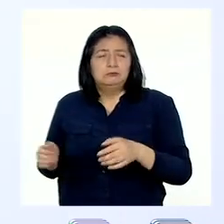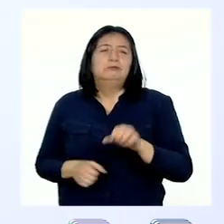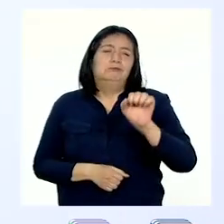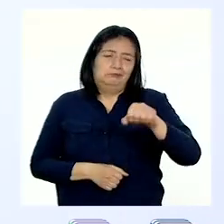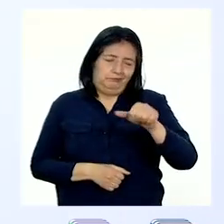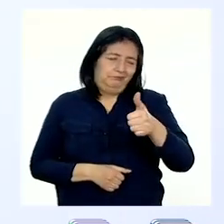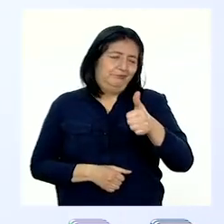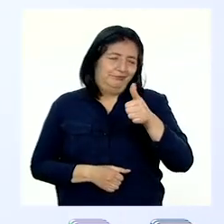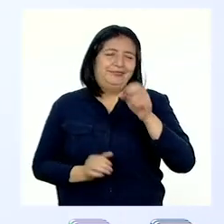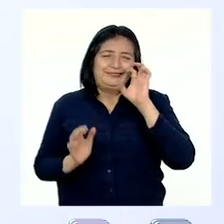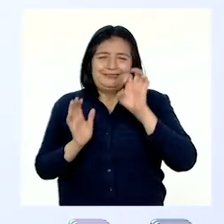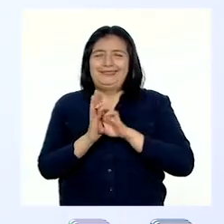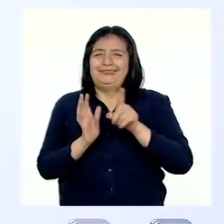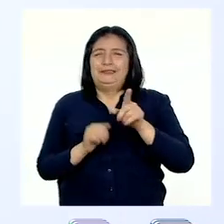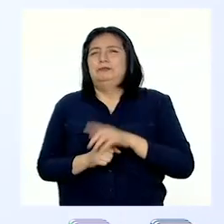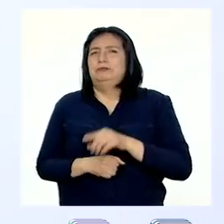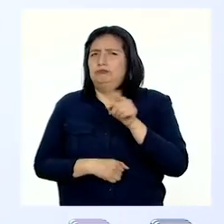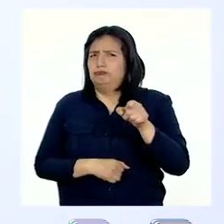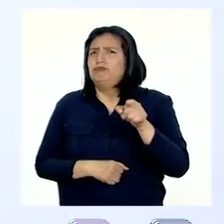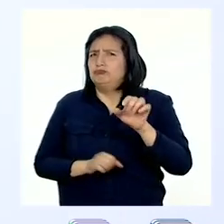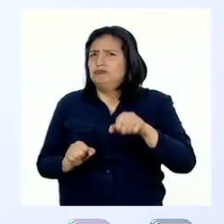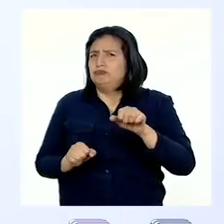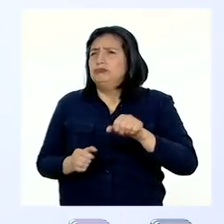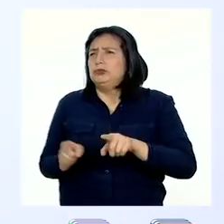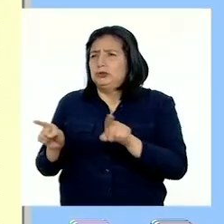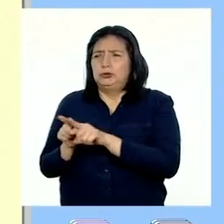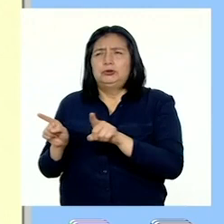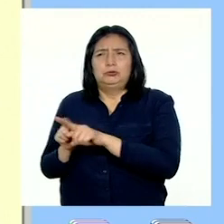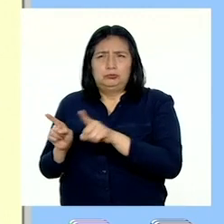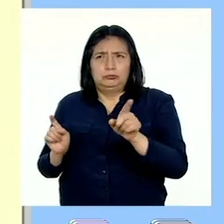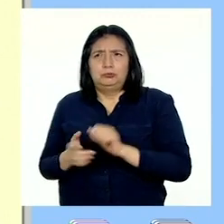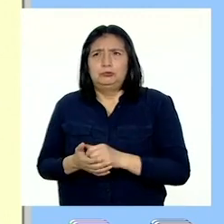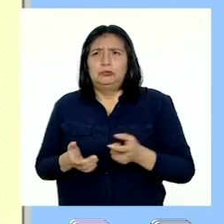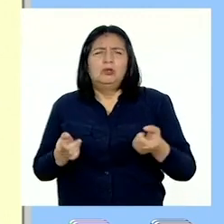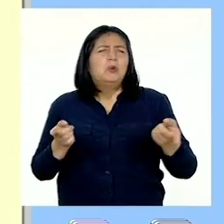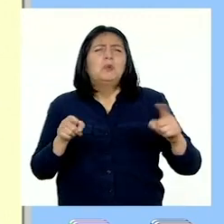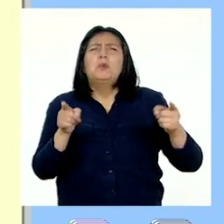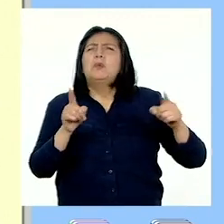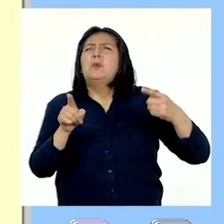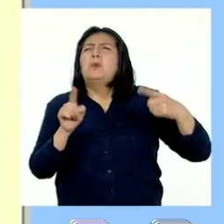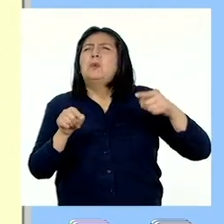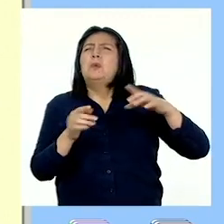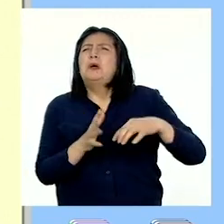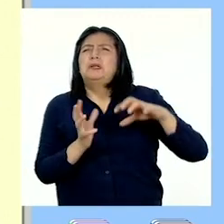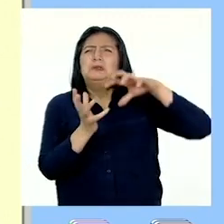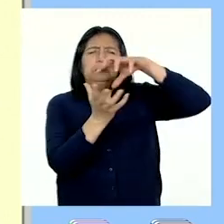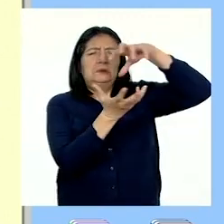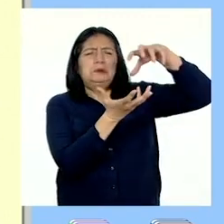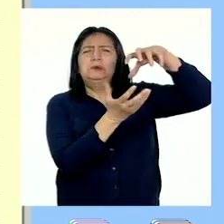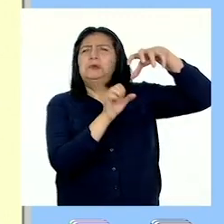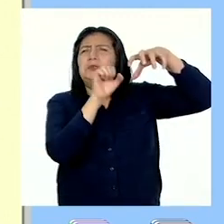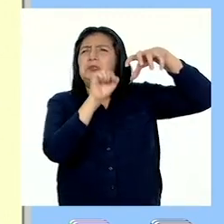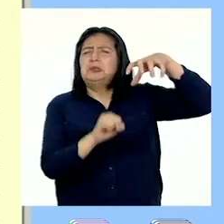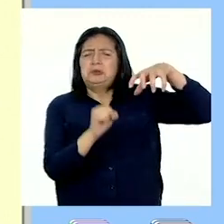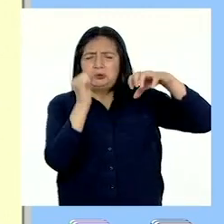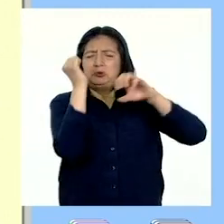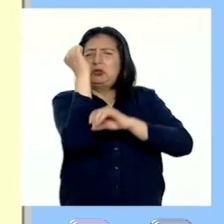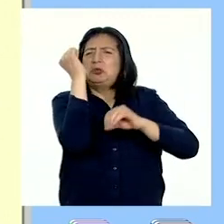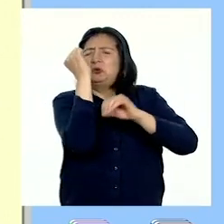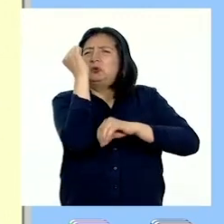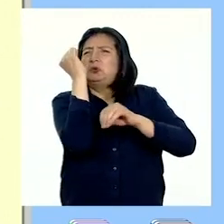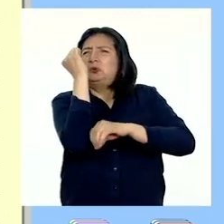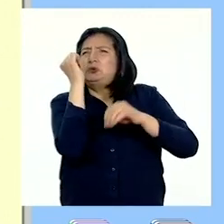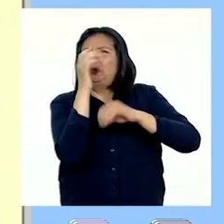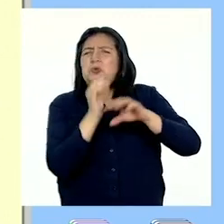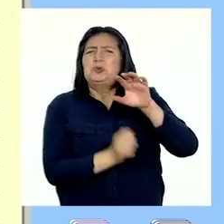Buen ejemplo, Patricia. Eso mismo pasa con ¿cuándo es el equinoccio de otoño en el hemisferio sur? ¿Y qué son las